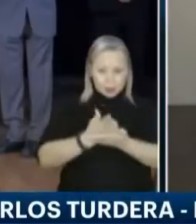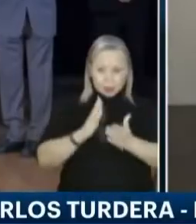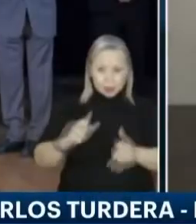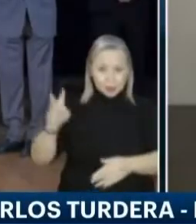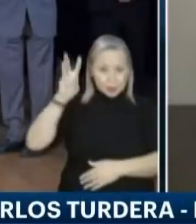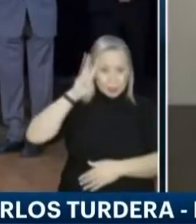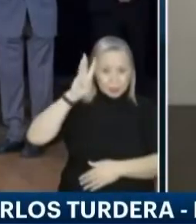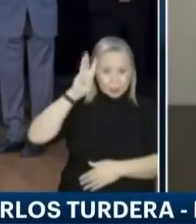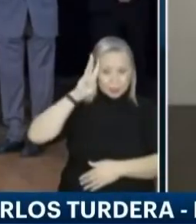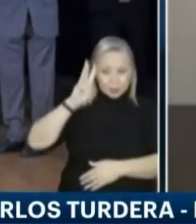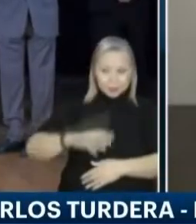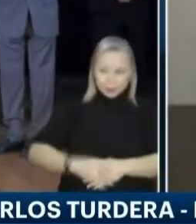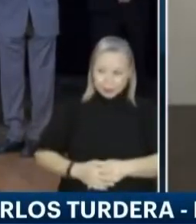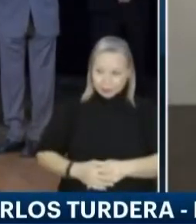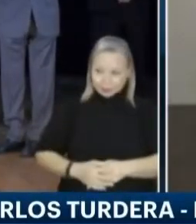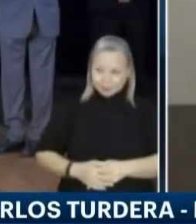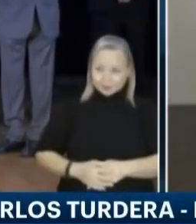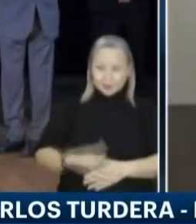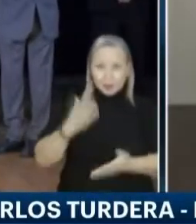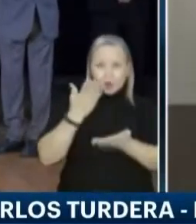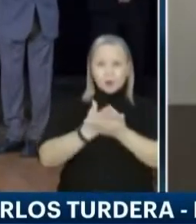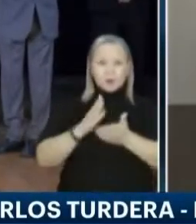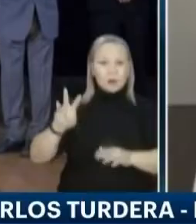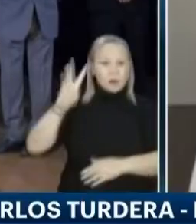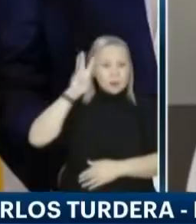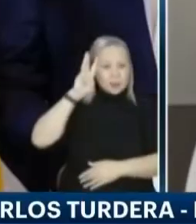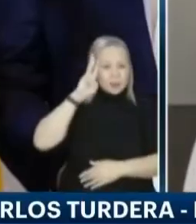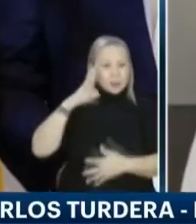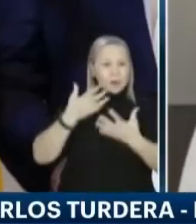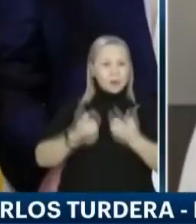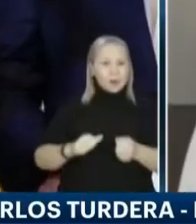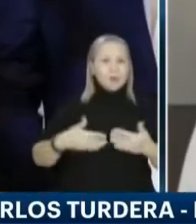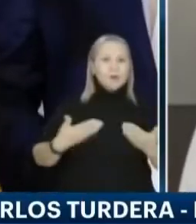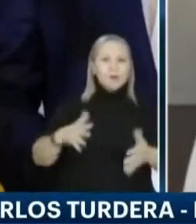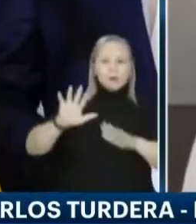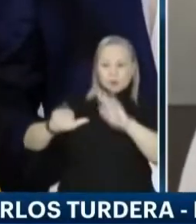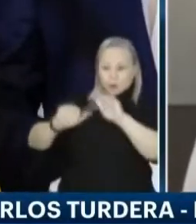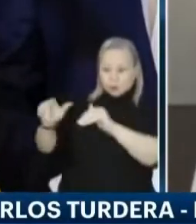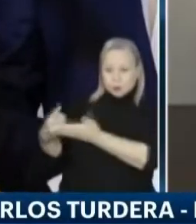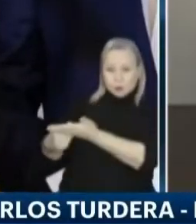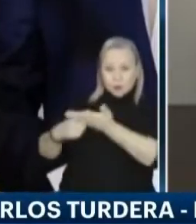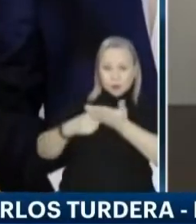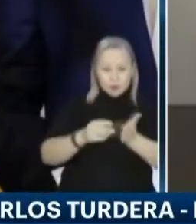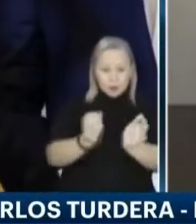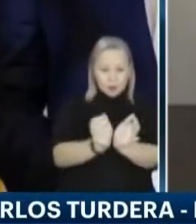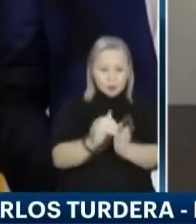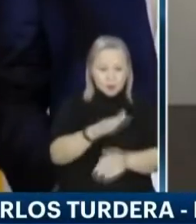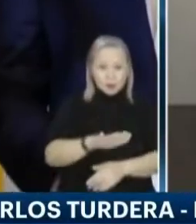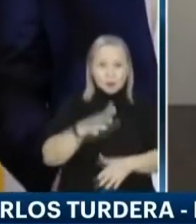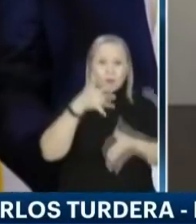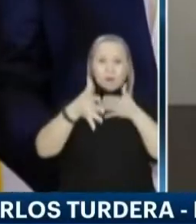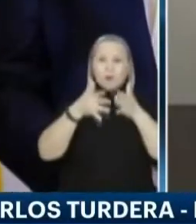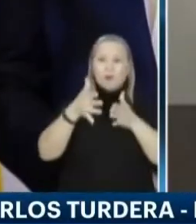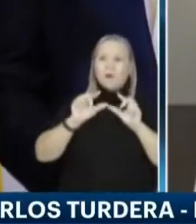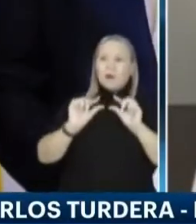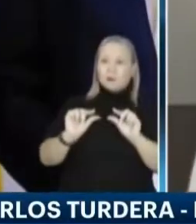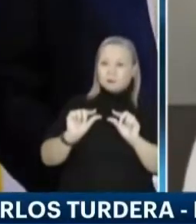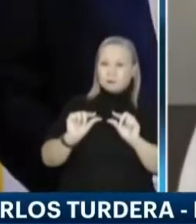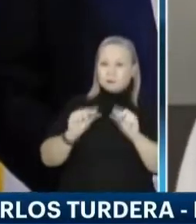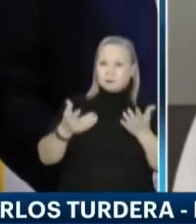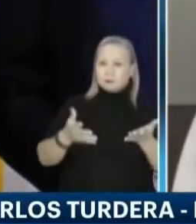de ministerios que el número que tenía Bolsonaro en sus 4 años. Y sin embargo, ellos han dicho que